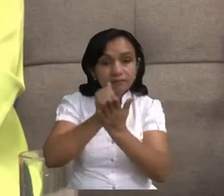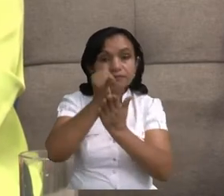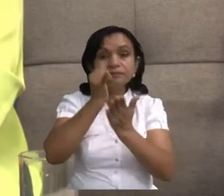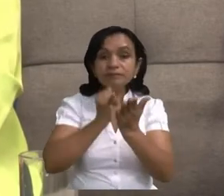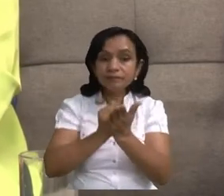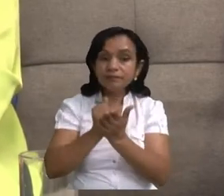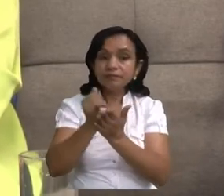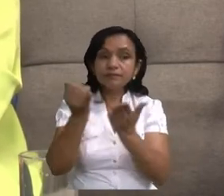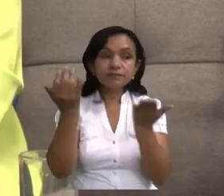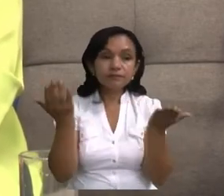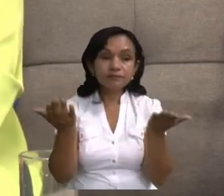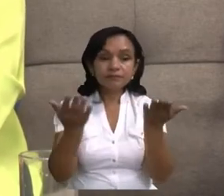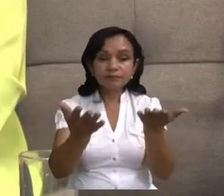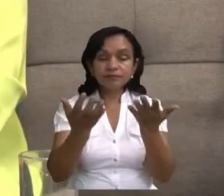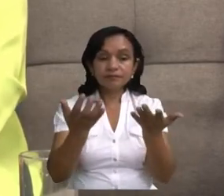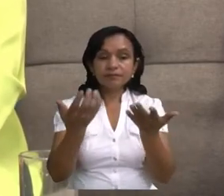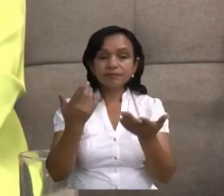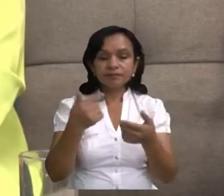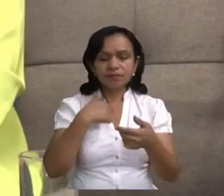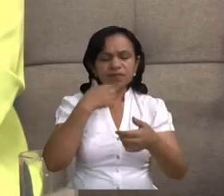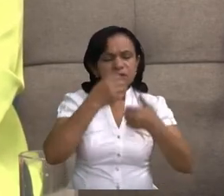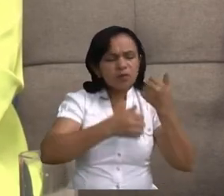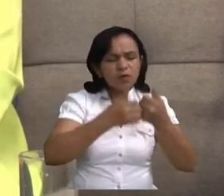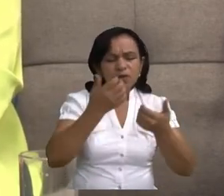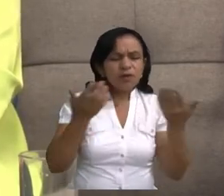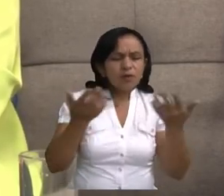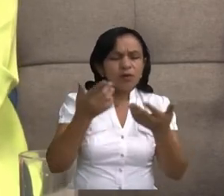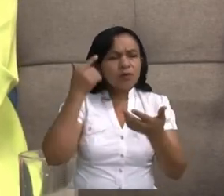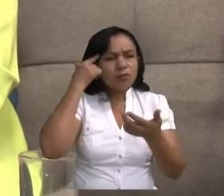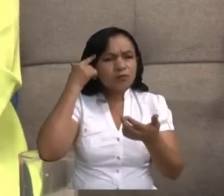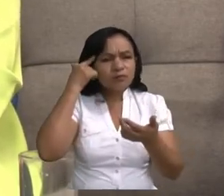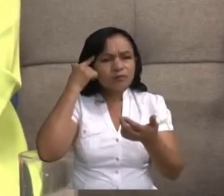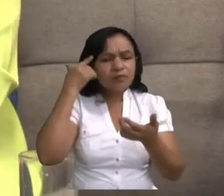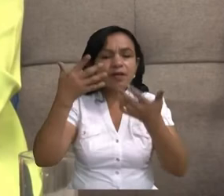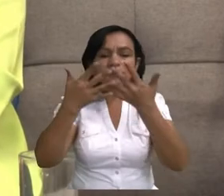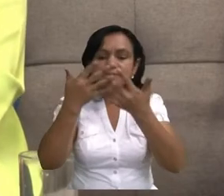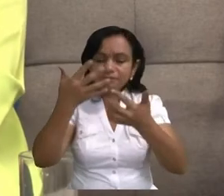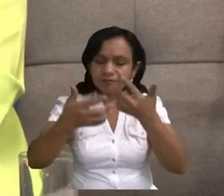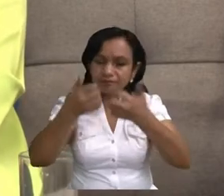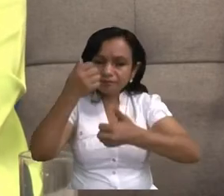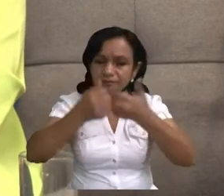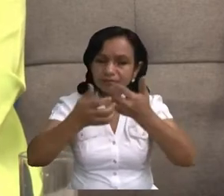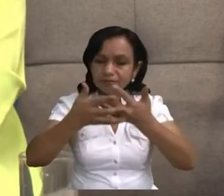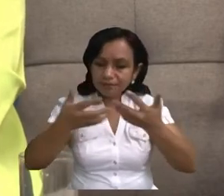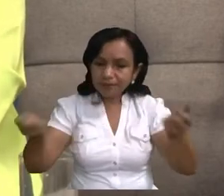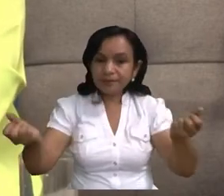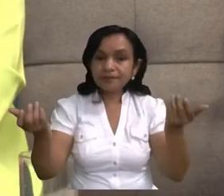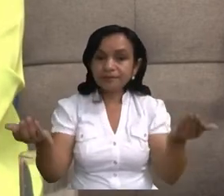busca siempre la solución de los problemas. Estamos trabajando en el Consejo